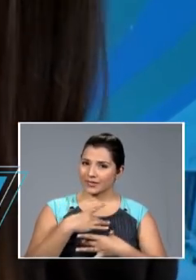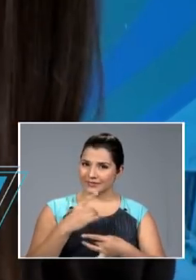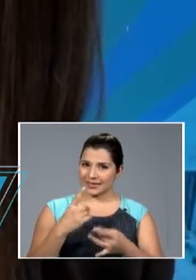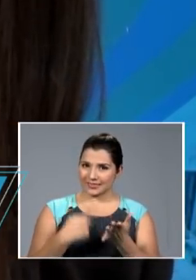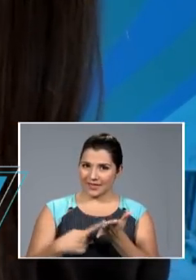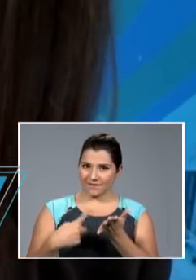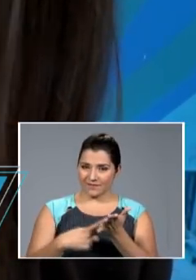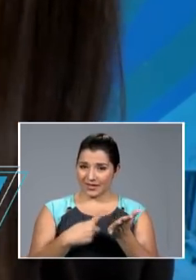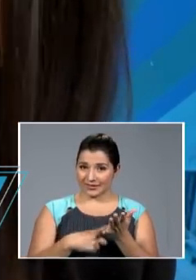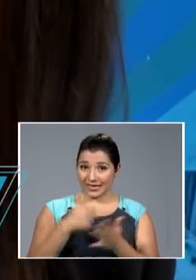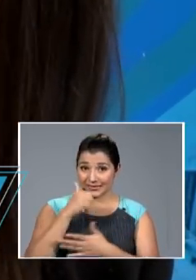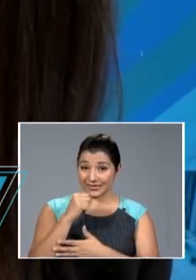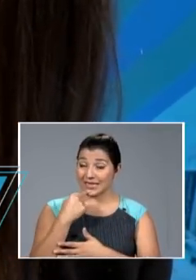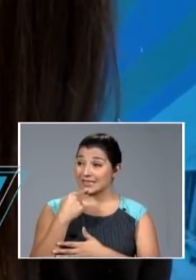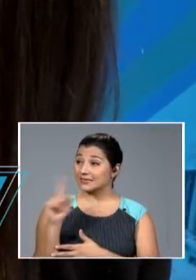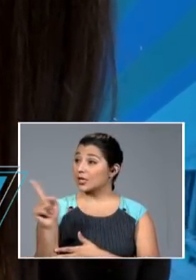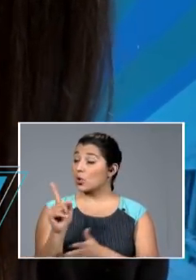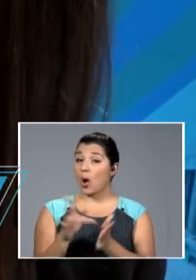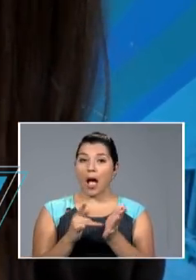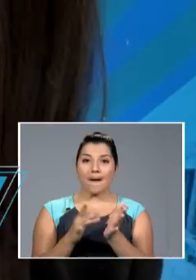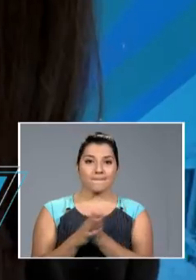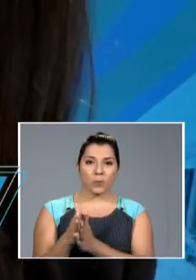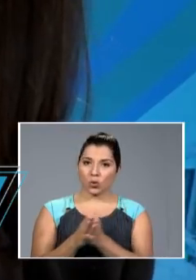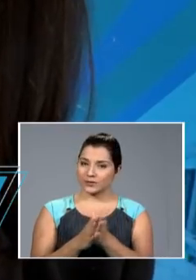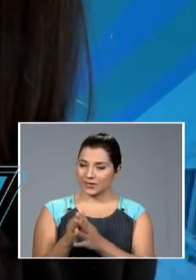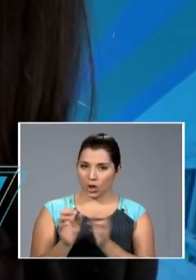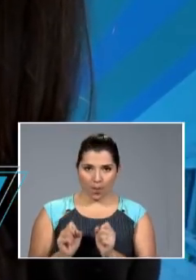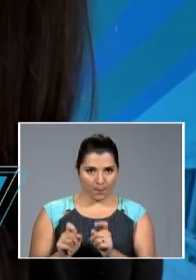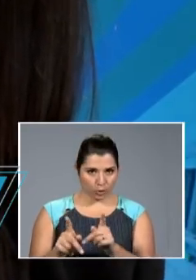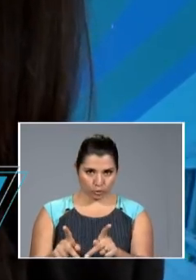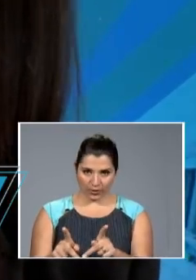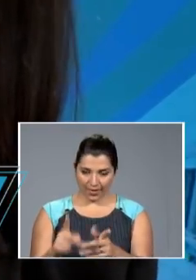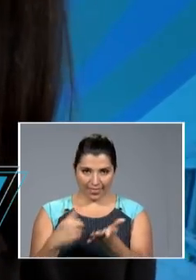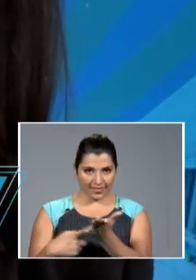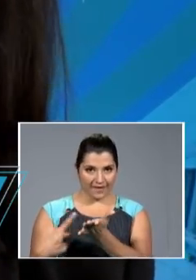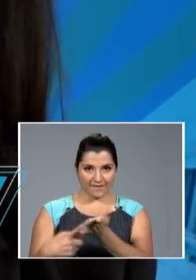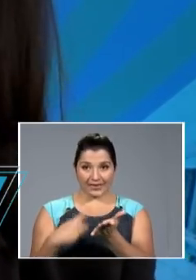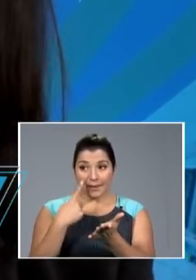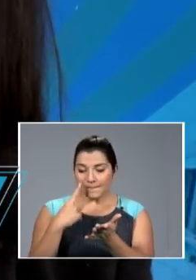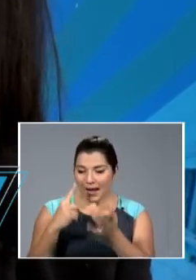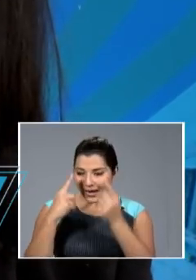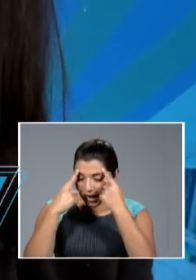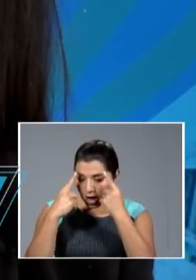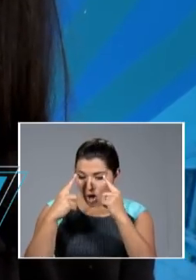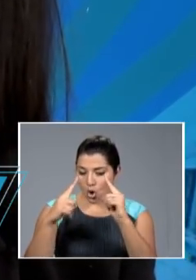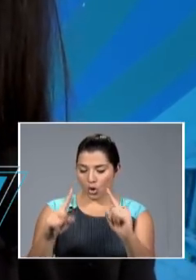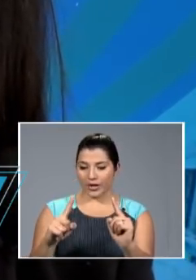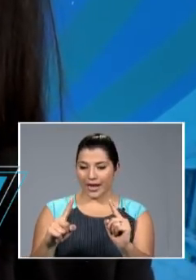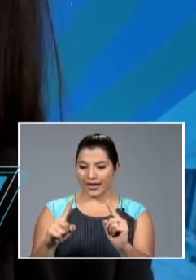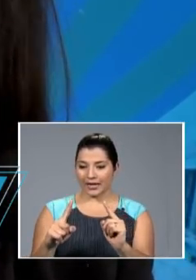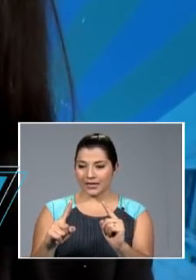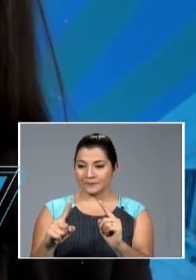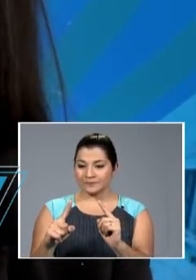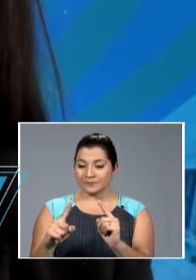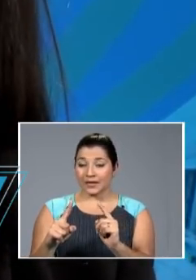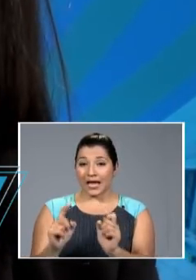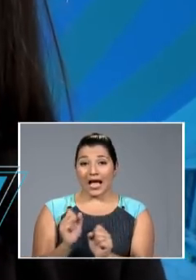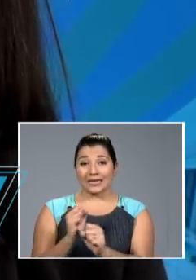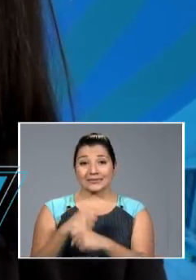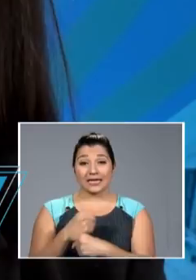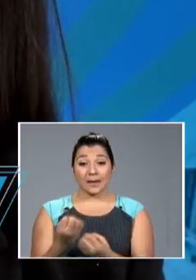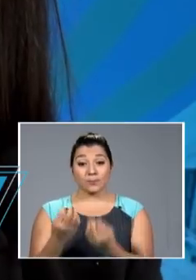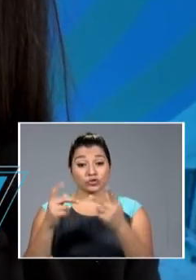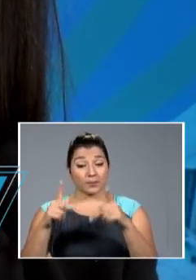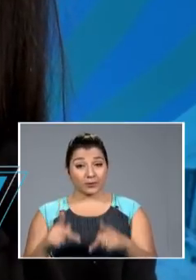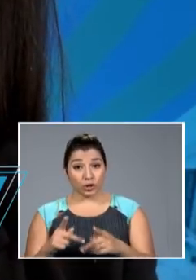que no aprovecharon ese espacio para captar la atención de muchas personas que pues prefieren no votar o aún no saben por